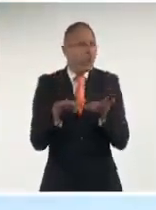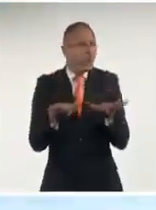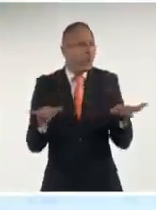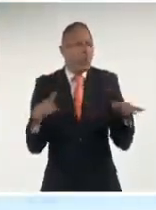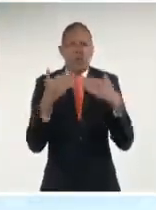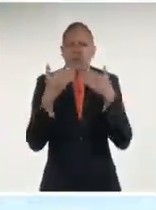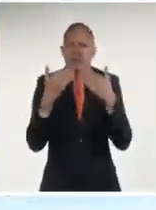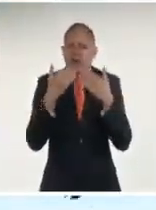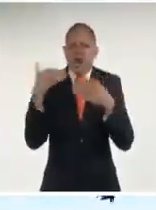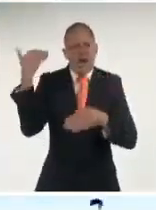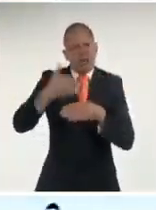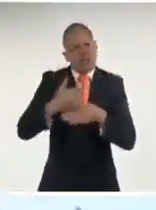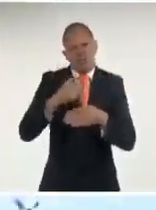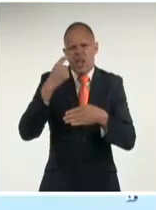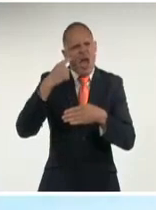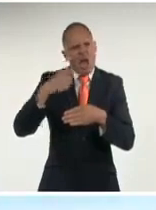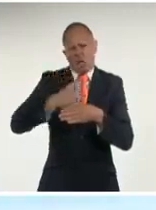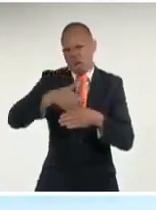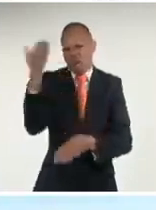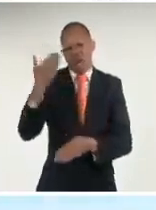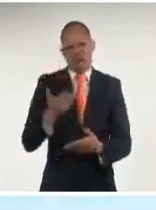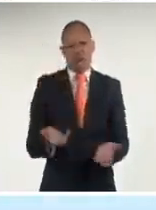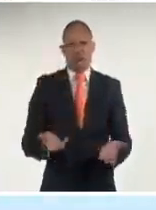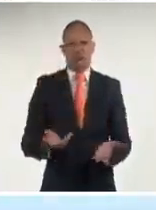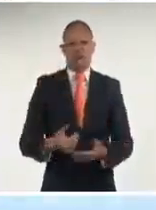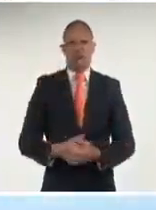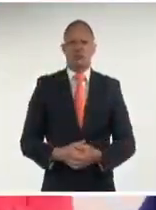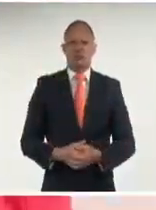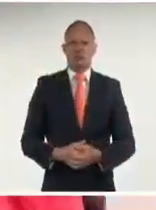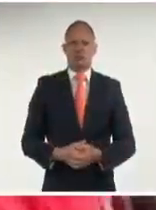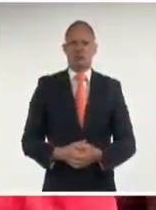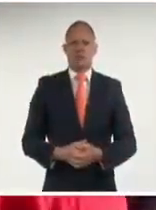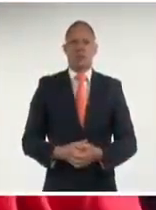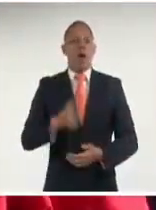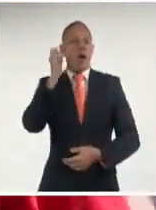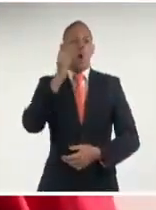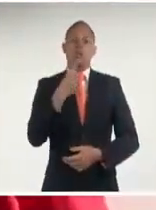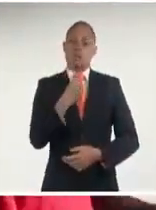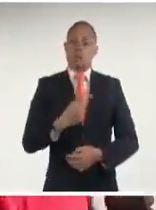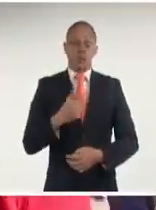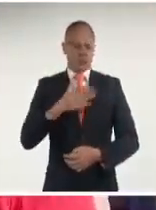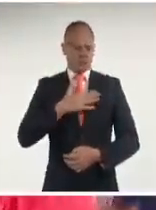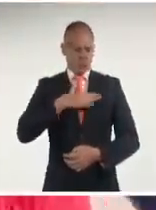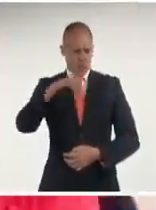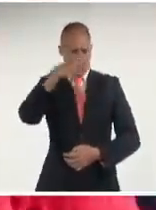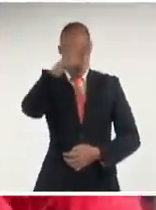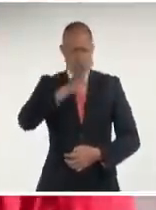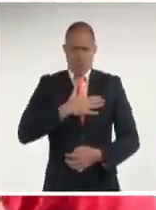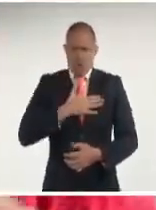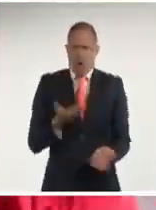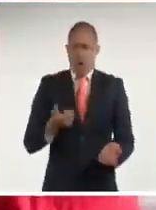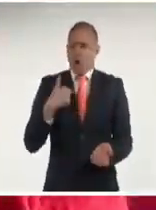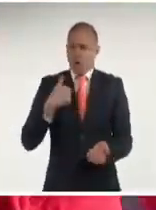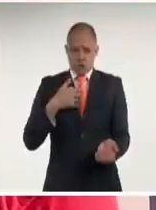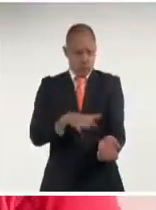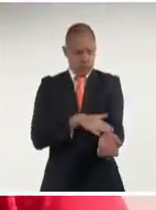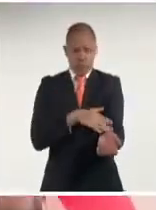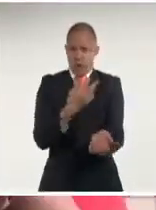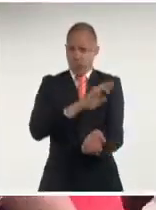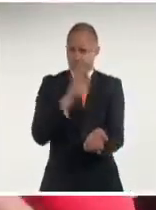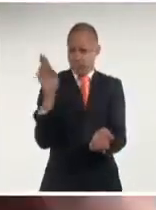bloqueo impuesto por el gobierno de Estados Unidos. Porque soy cubana, porque soy revolucionaria, porque soy